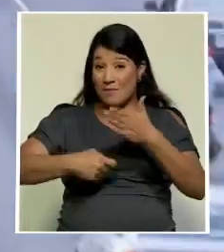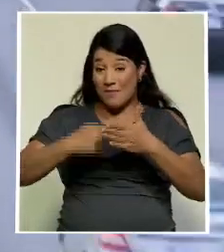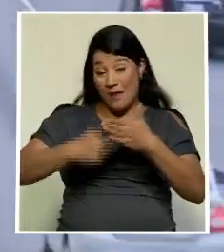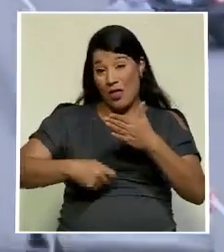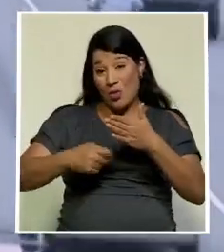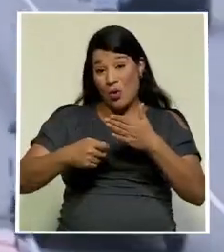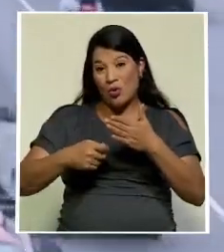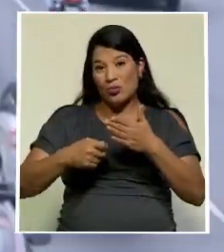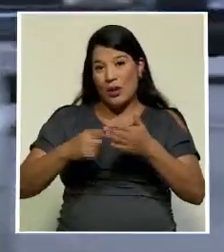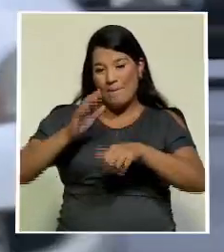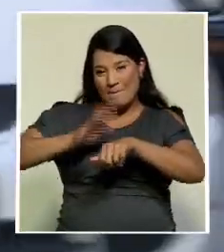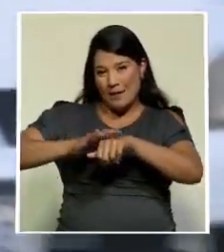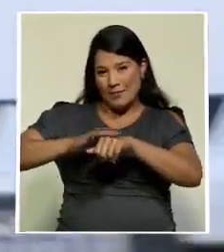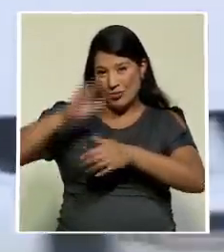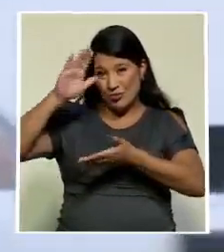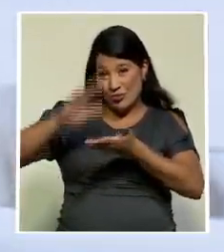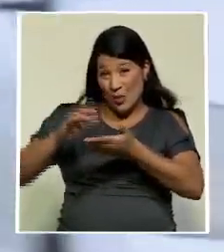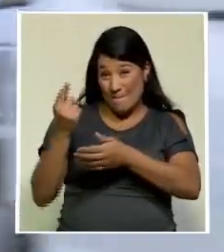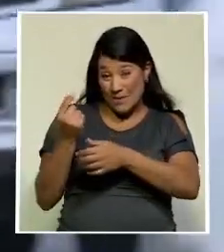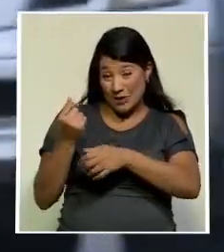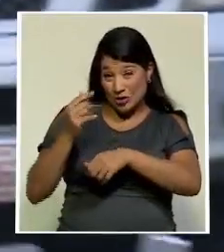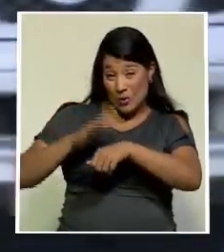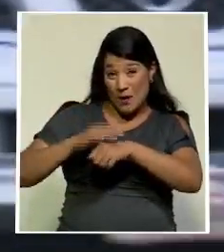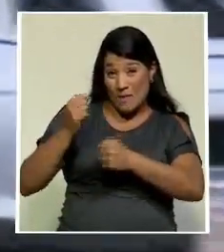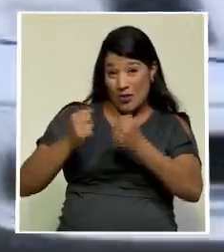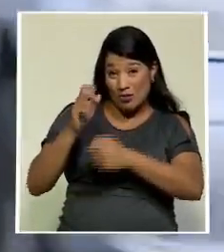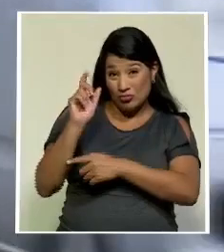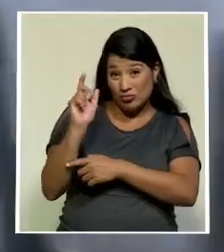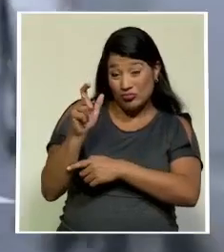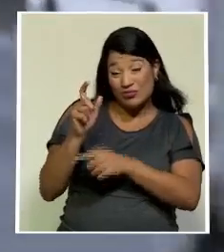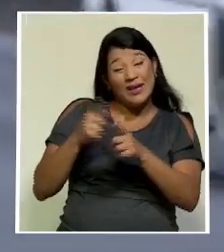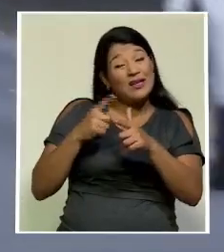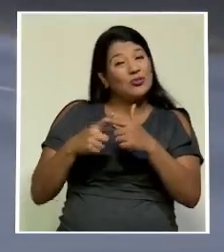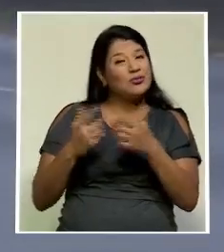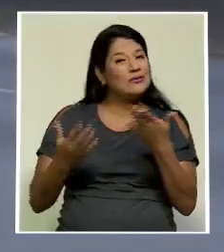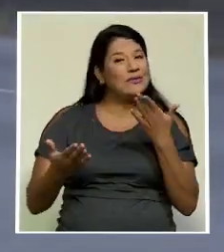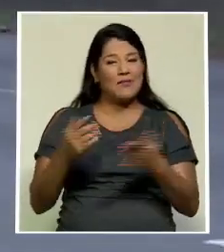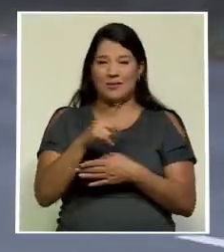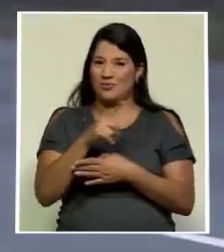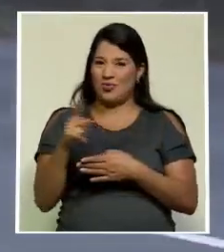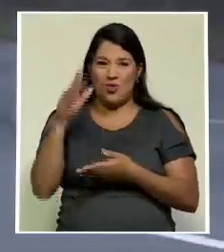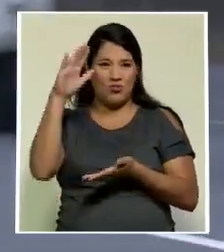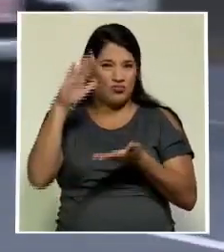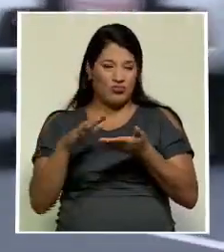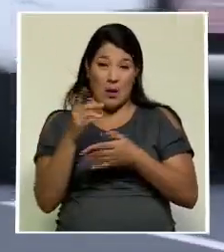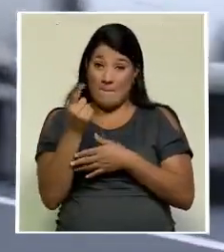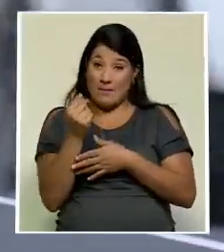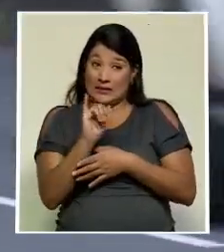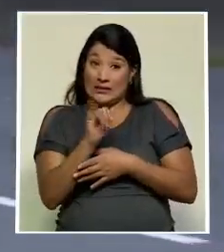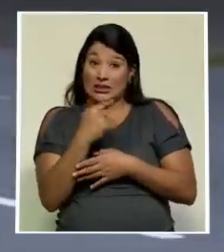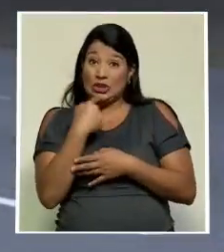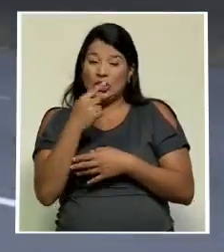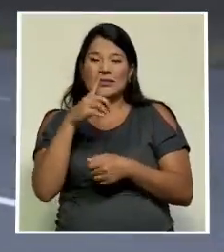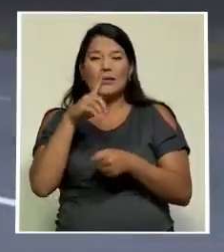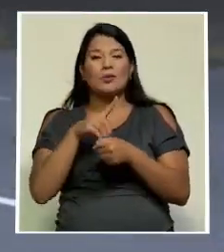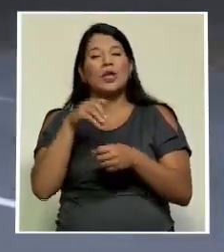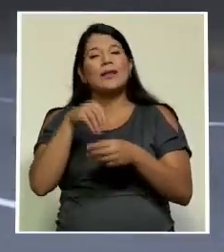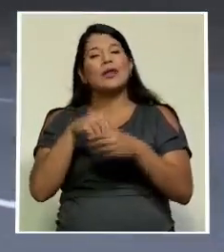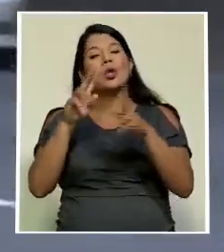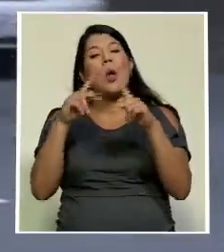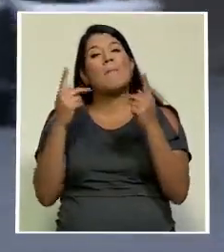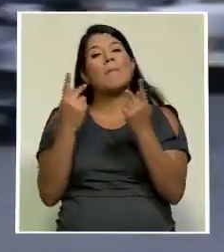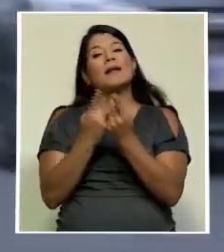muy posiblemente el marchamo se cobre sin ninguna rebaja. Al menos ese es el sentir del diputado del Frente Amplio, José